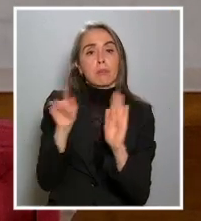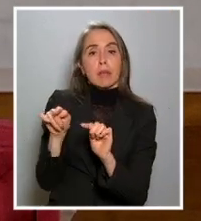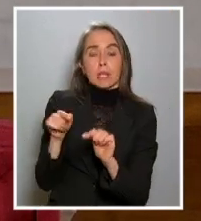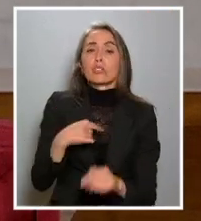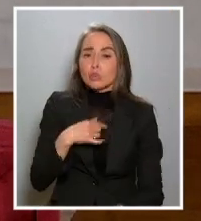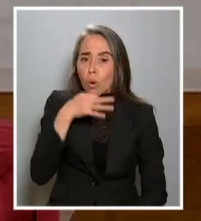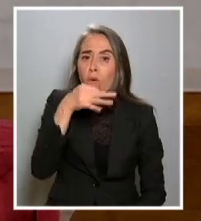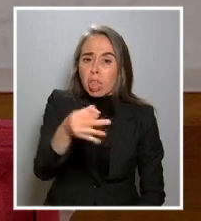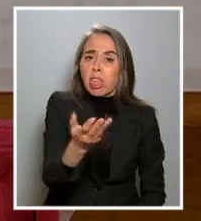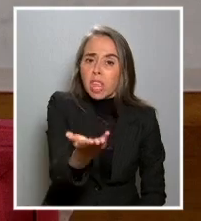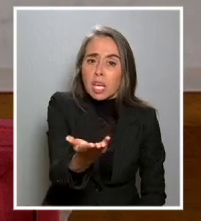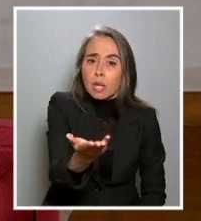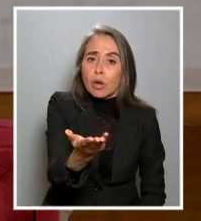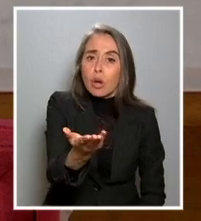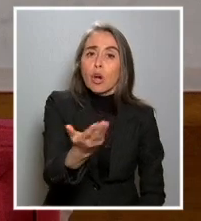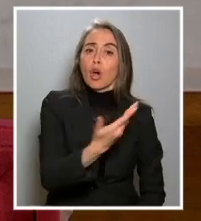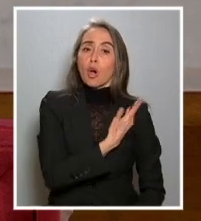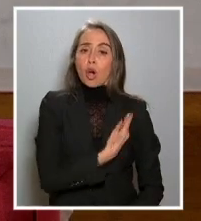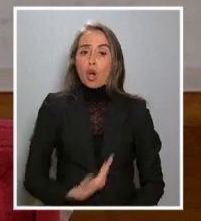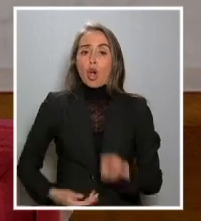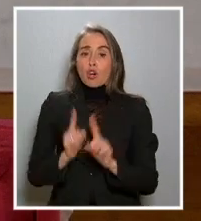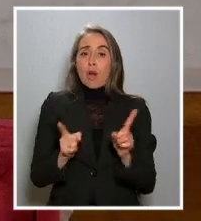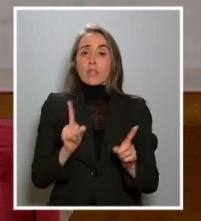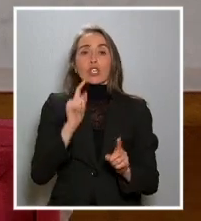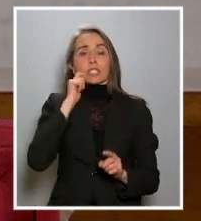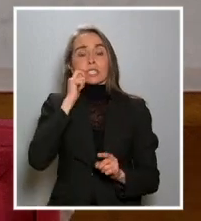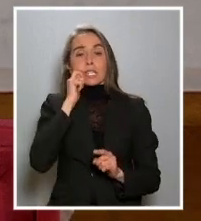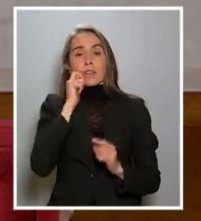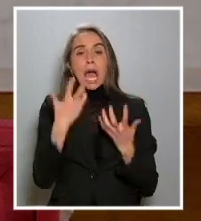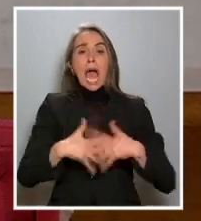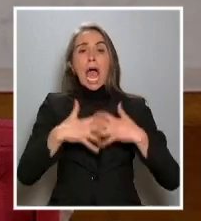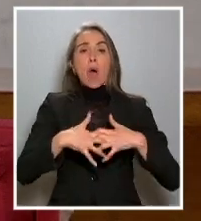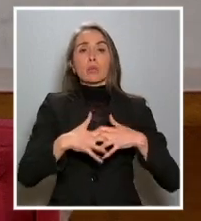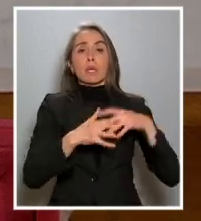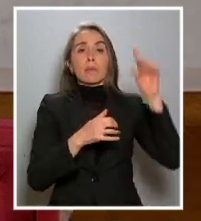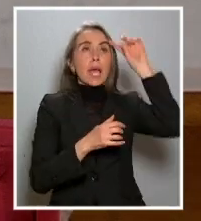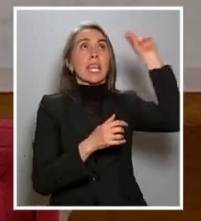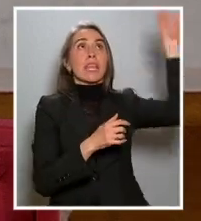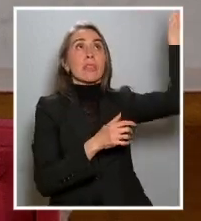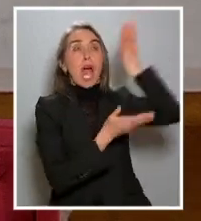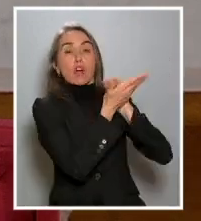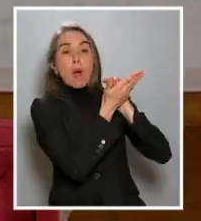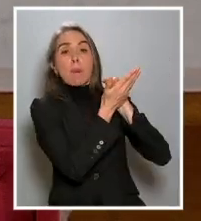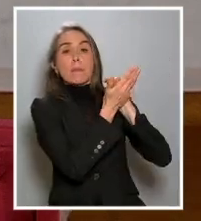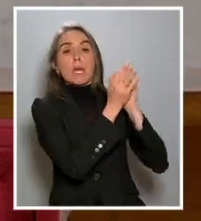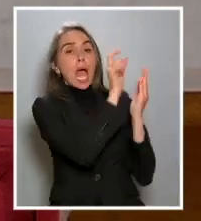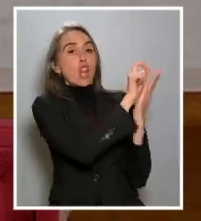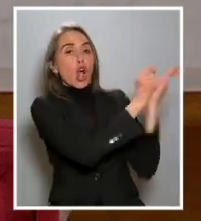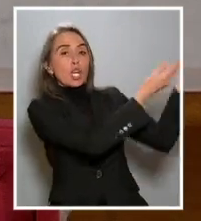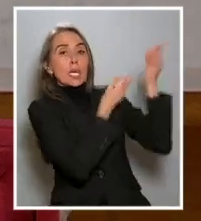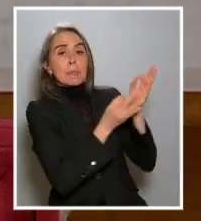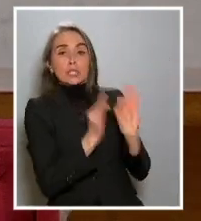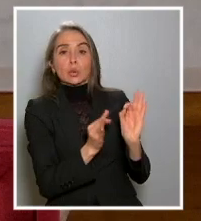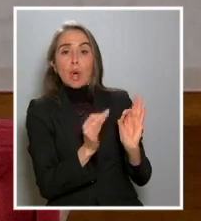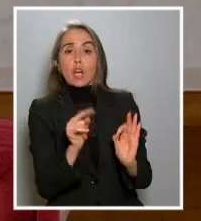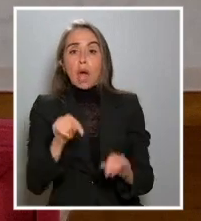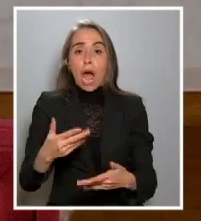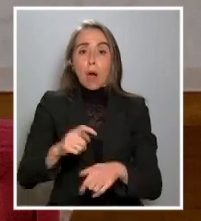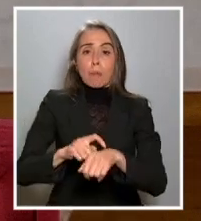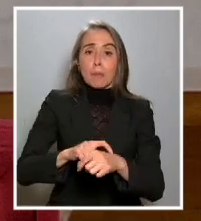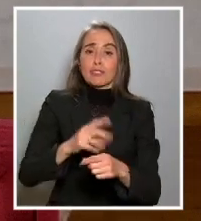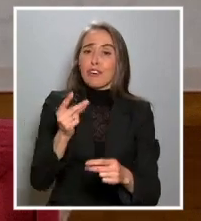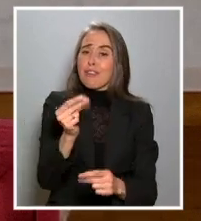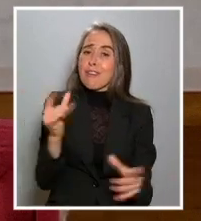Les digo, gobernar no es seguir mecánicamente un dogma o un guión, menos en los tiempos de hoy de cambios